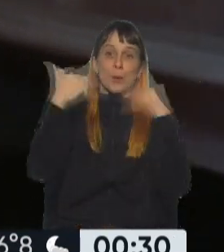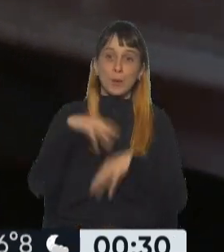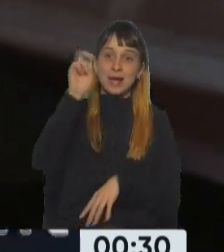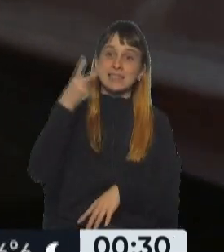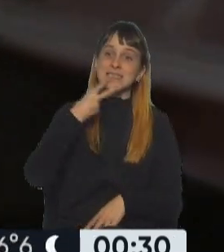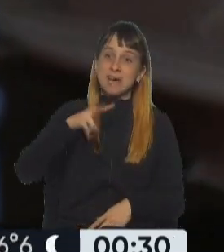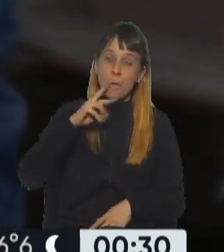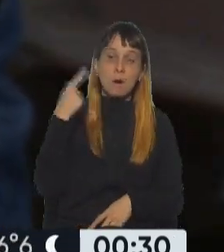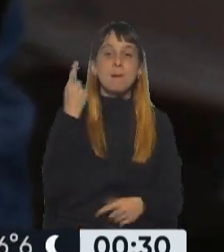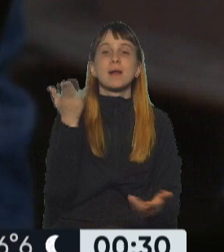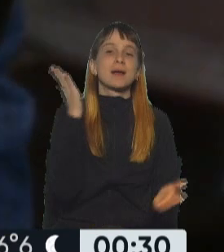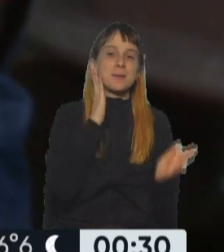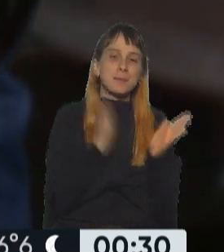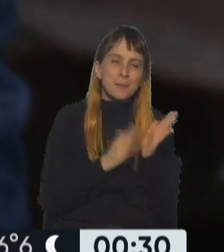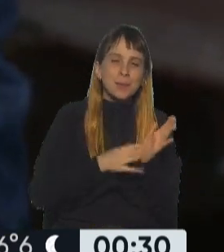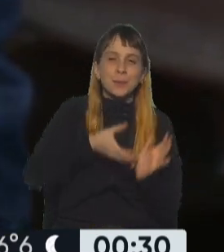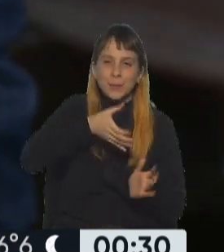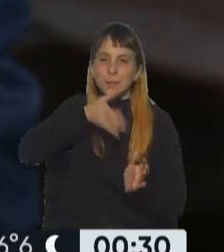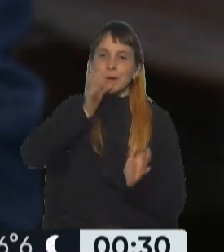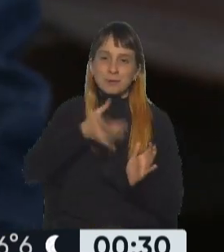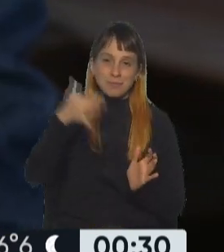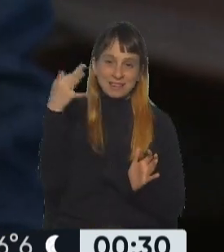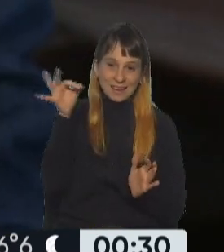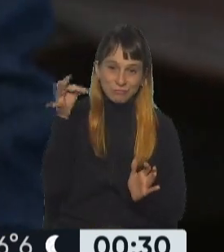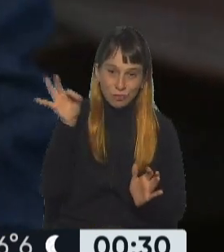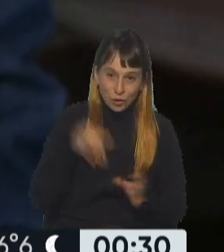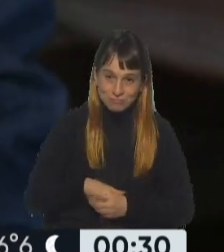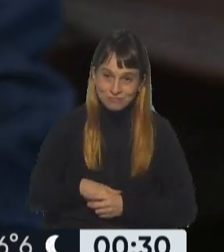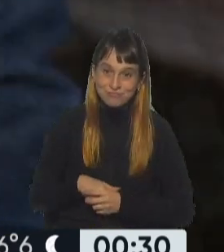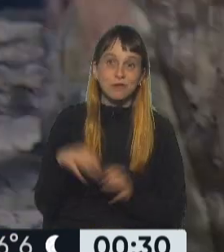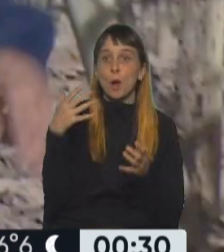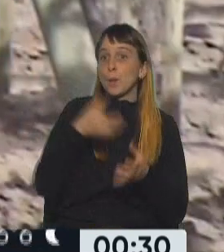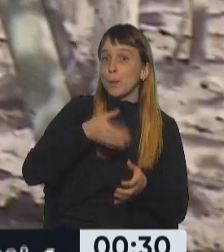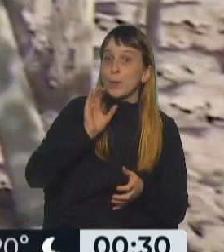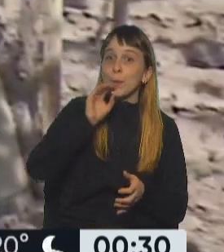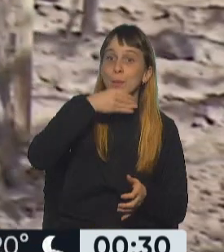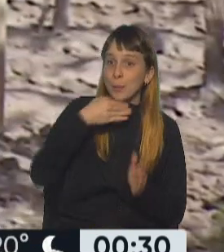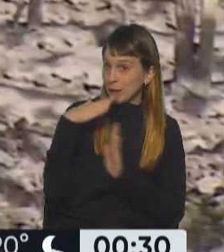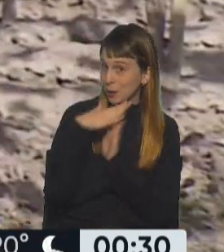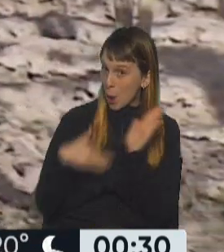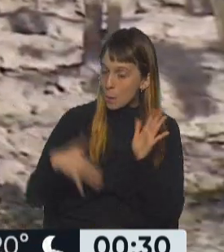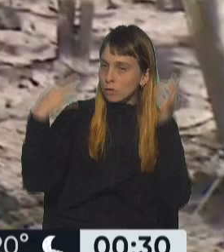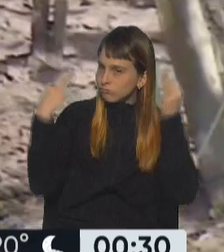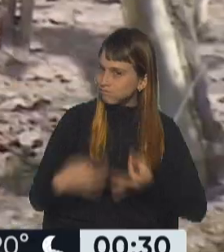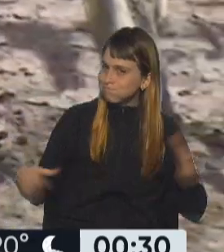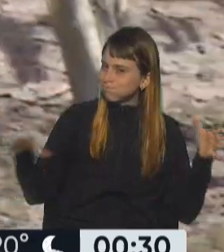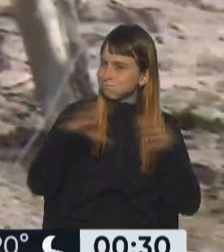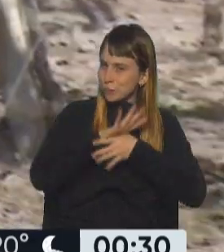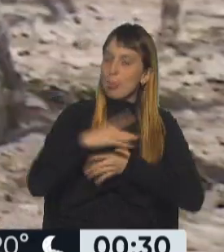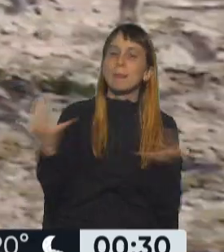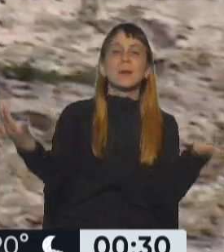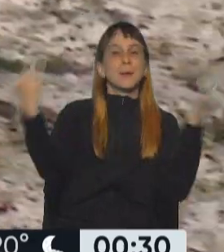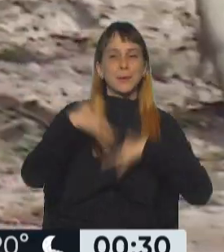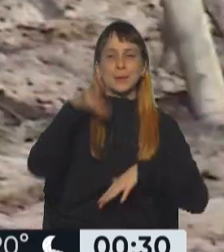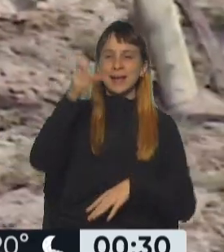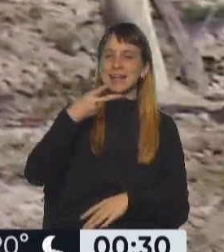y degusten un buen vino tinto o un buen vino blanco de excelencia, vengan a San Juan. Tenemos muy